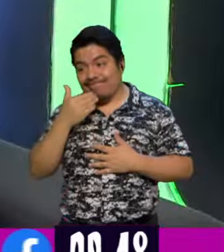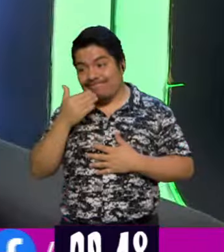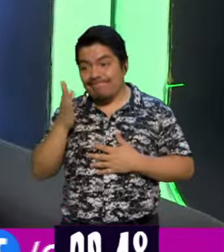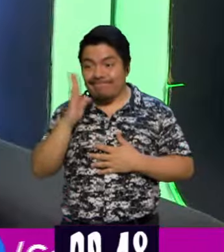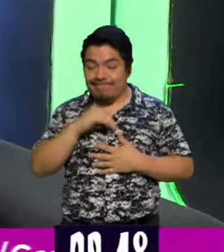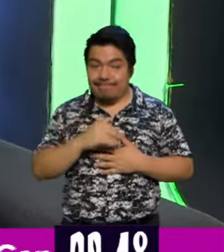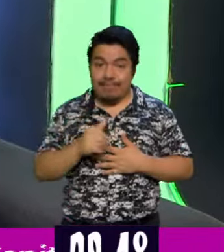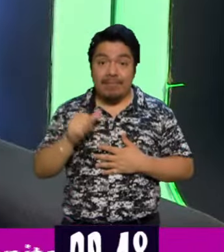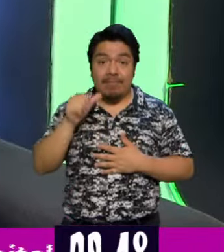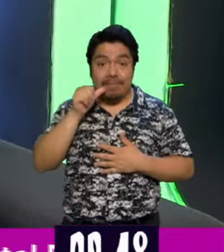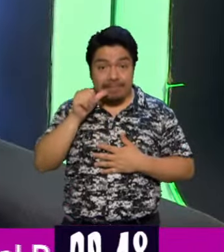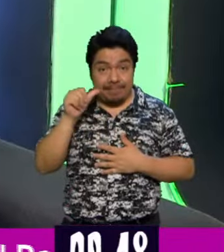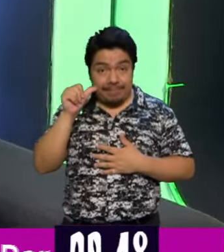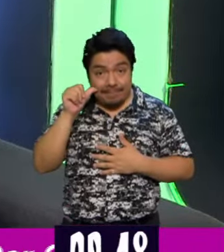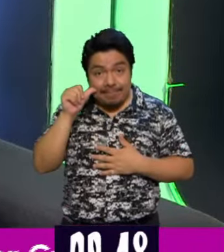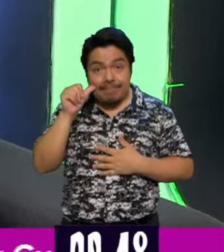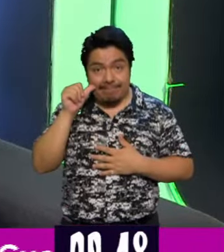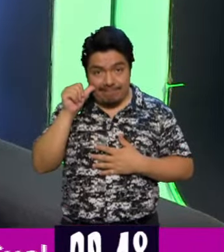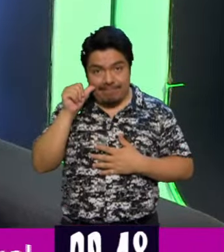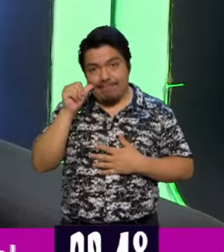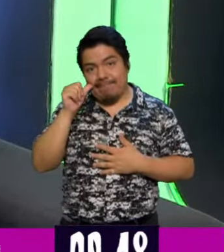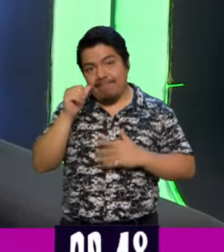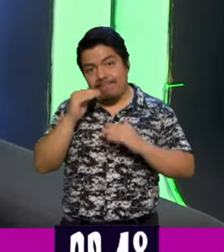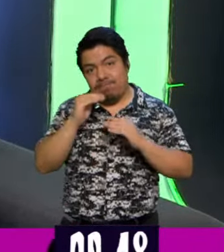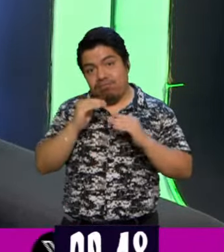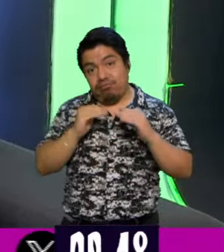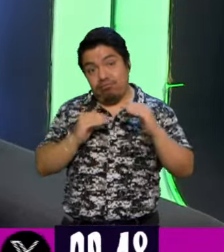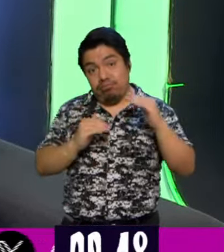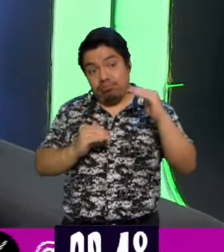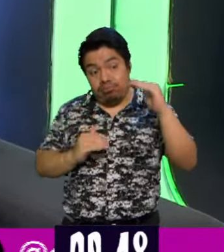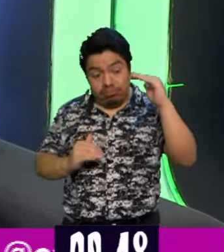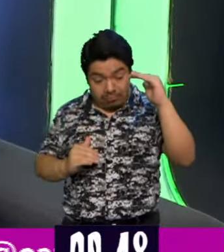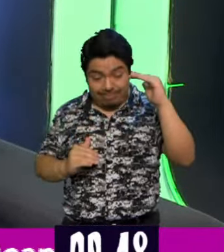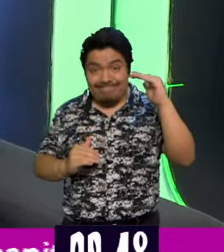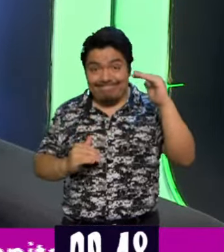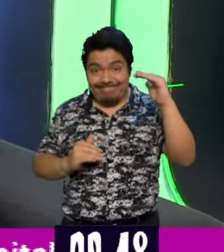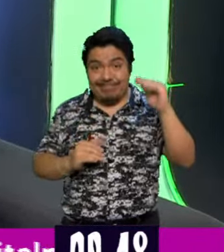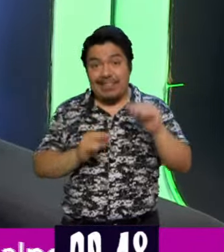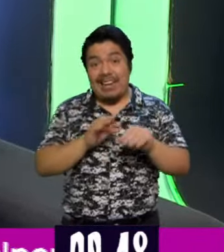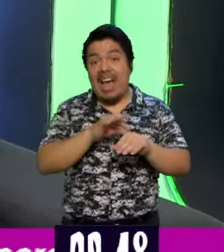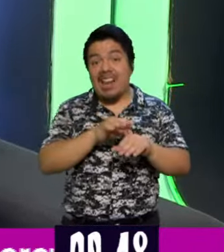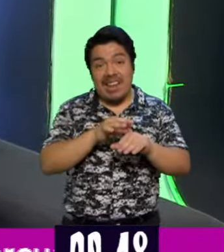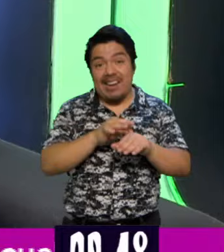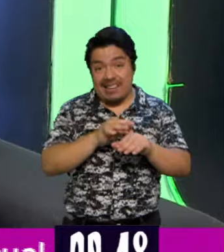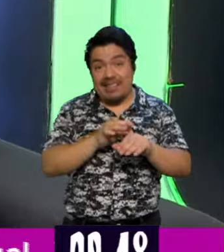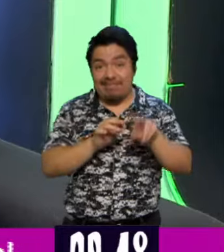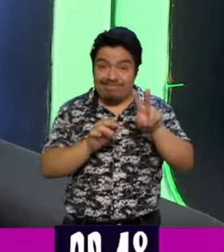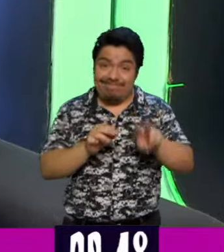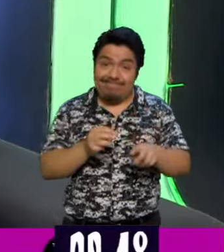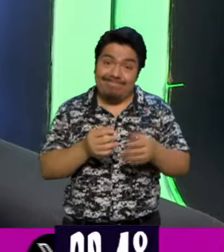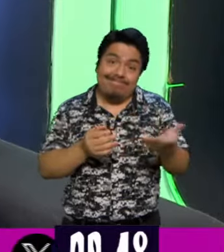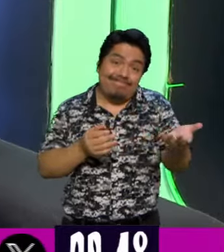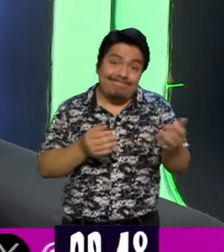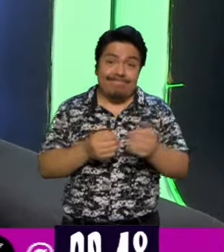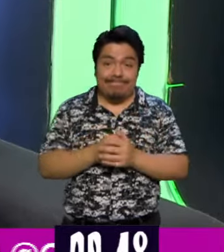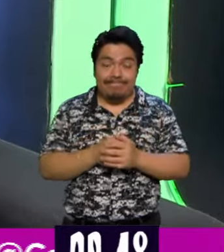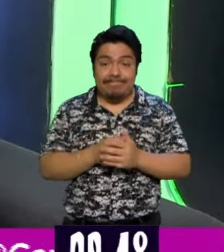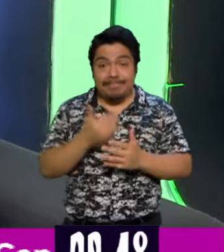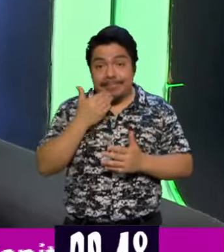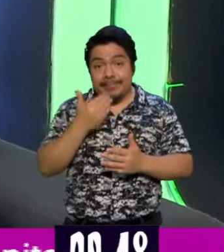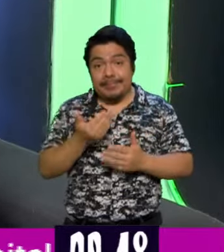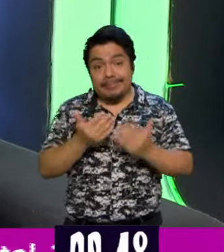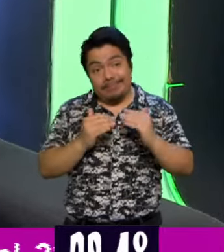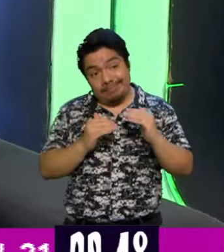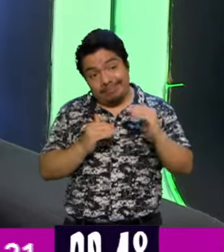fue muy evidente que fueron rebasados también por la realidad. Fue muy evidente que en buena medida,